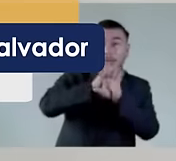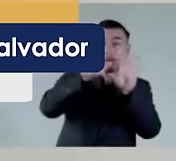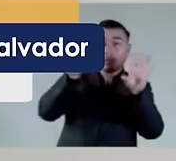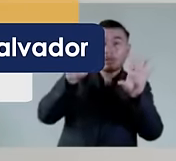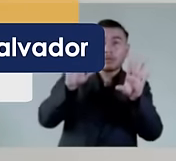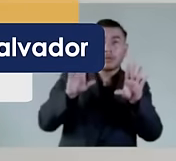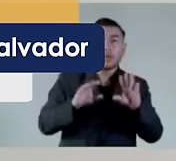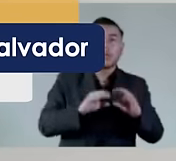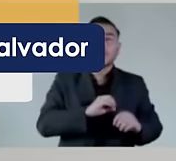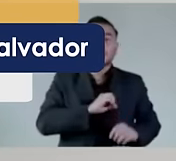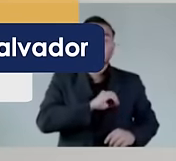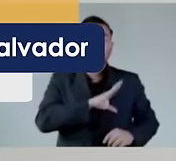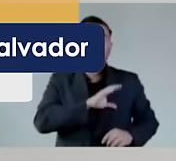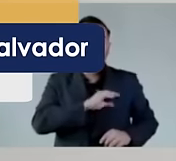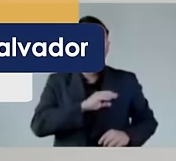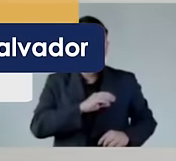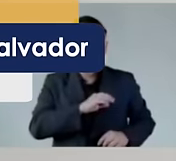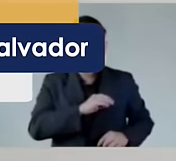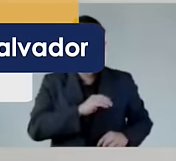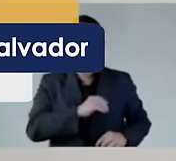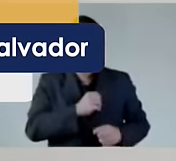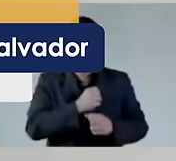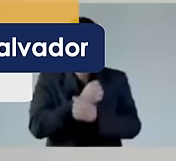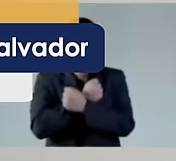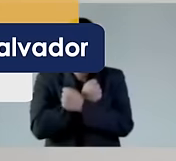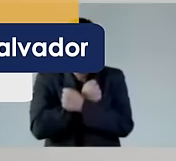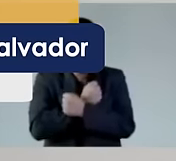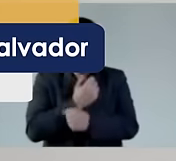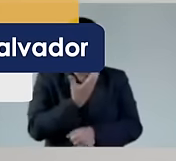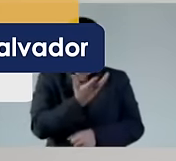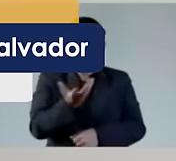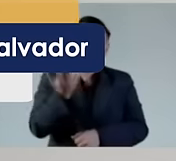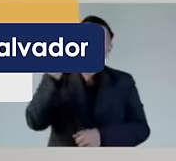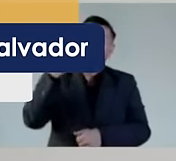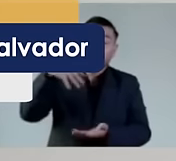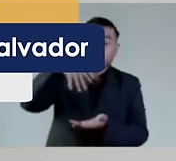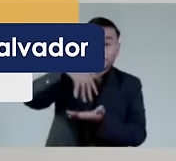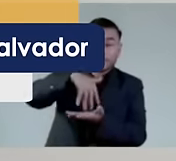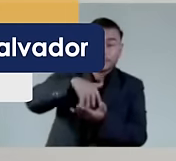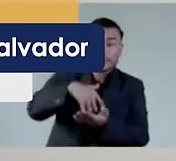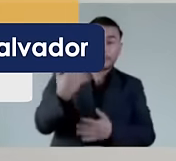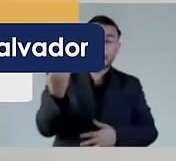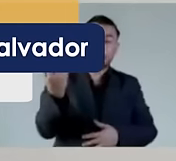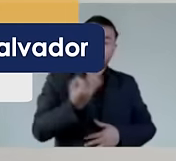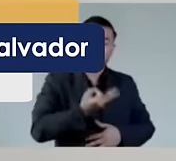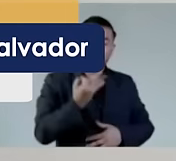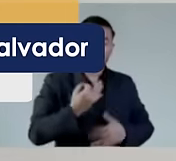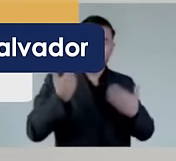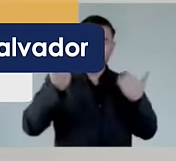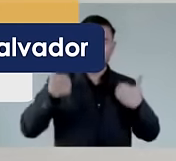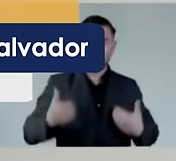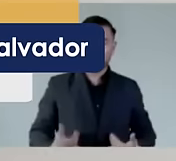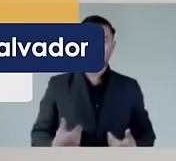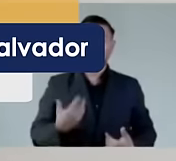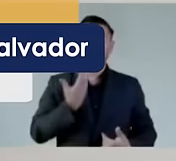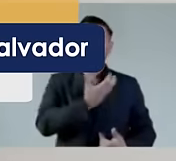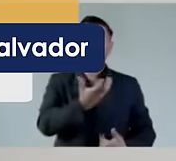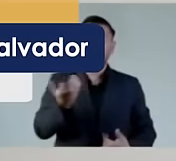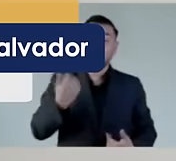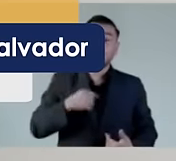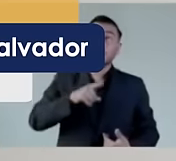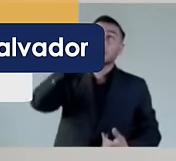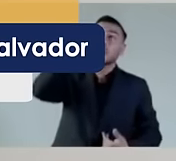corazón cálido esa compasión que nos mostró por los ciudadanos en necesidad física moral y